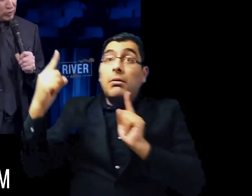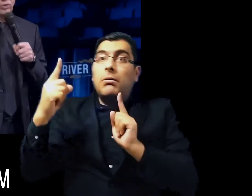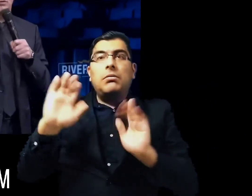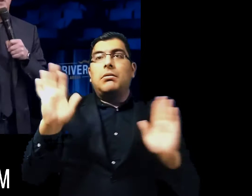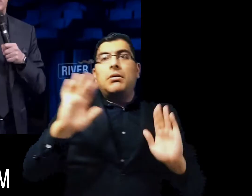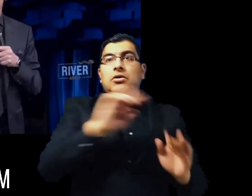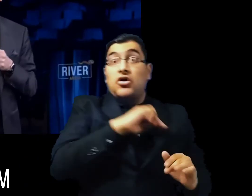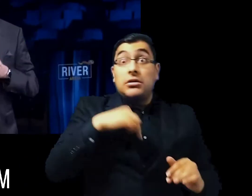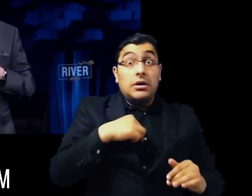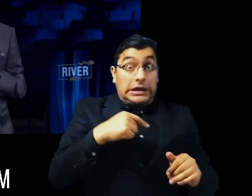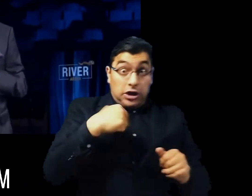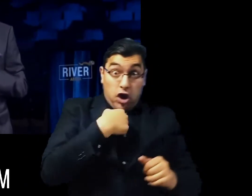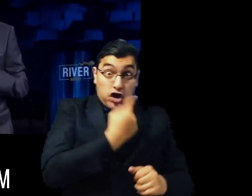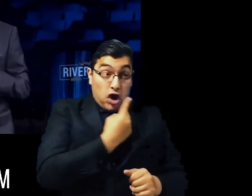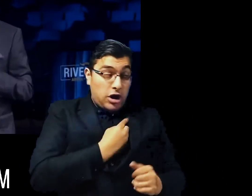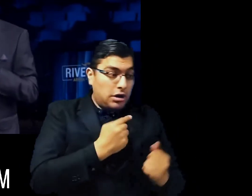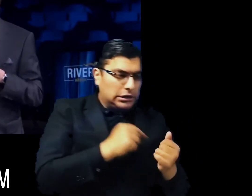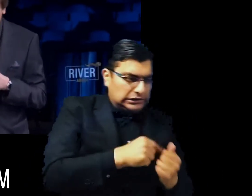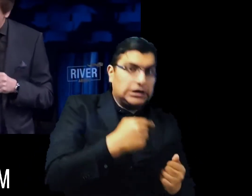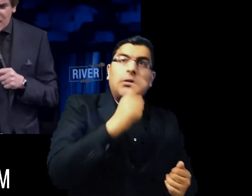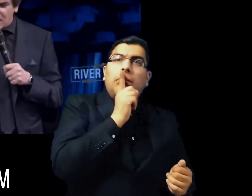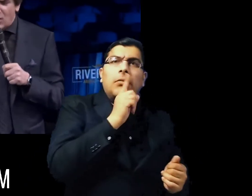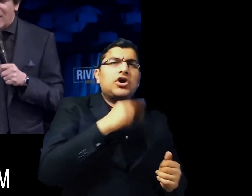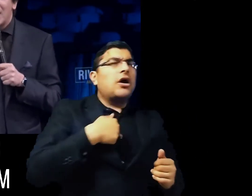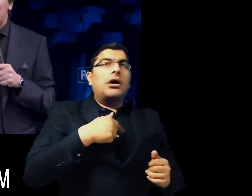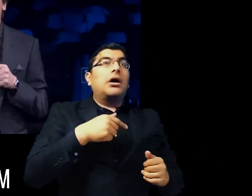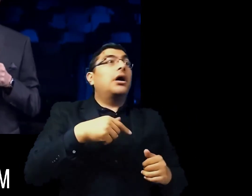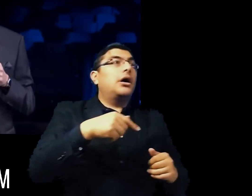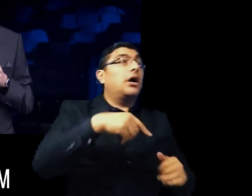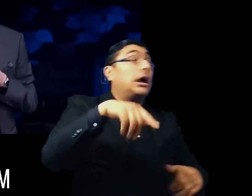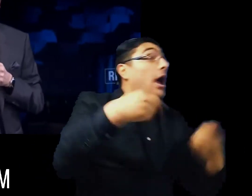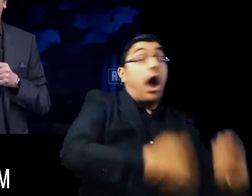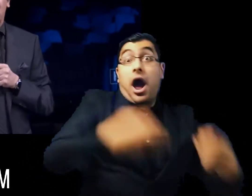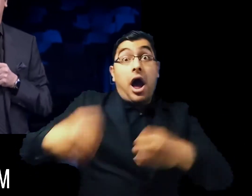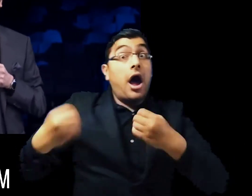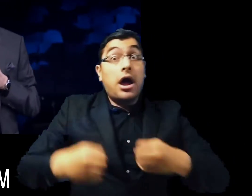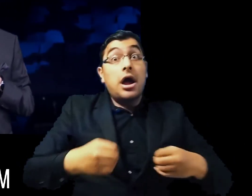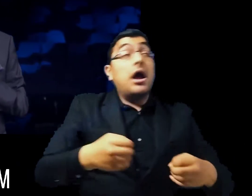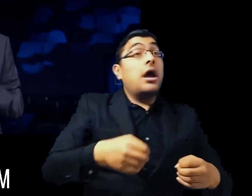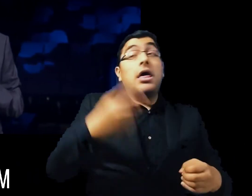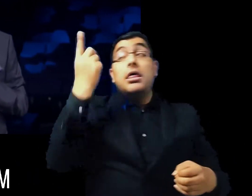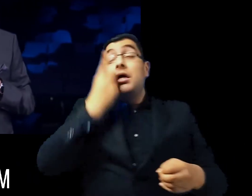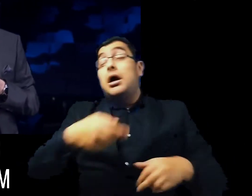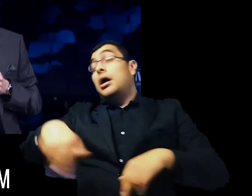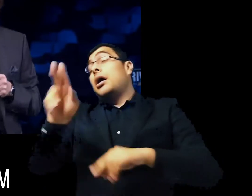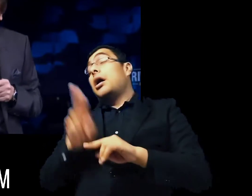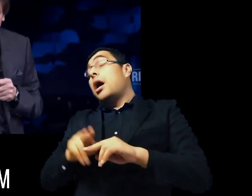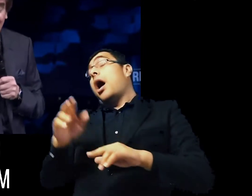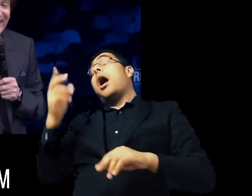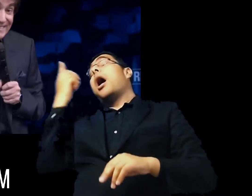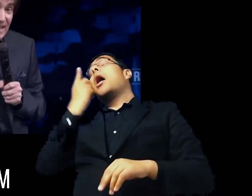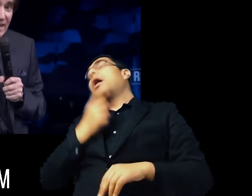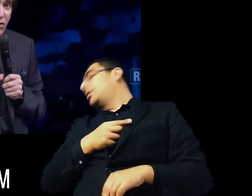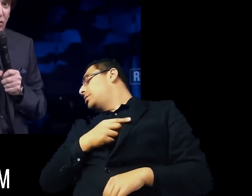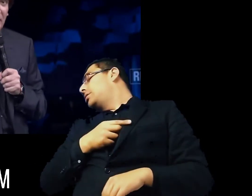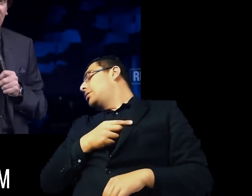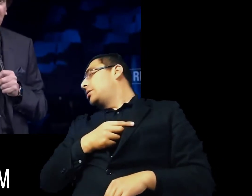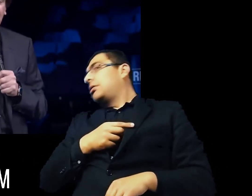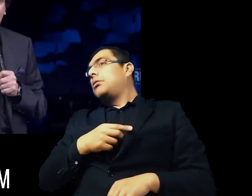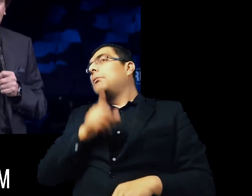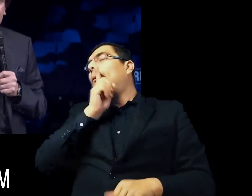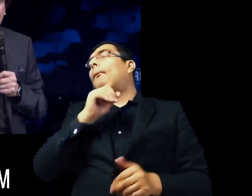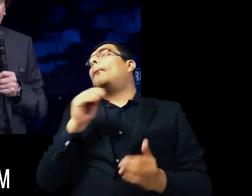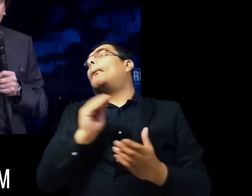o sea, nosotros mismos. Hay que llegar bien cansado a la cama para no mirarnos al espejo. Otros castigan la